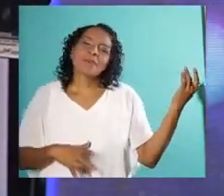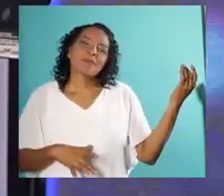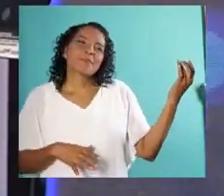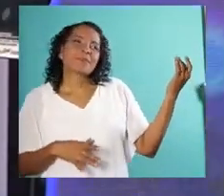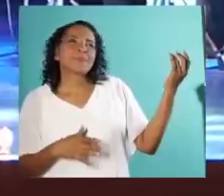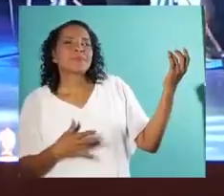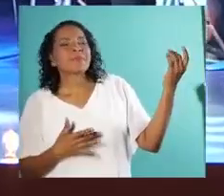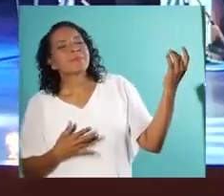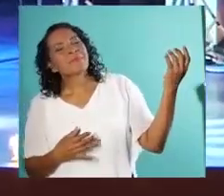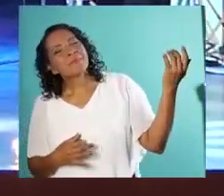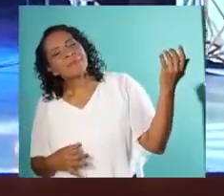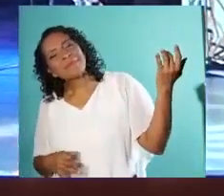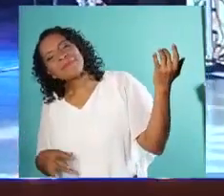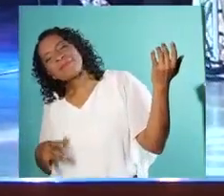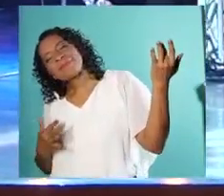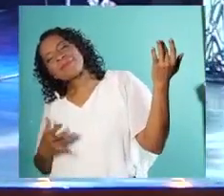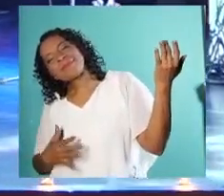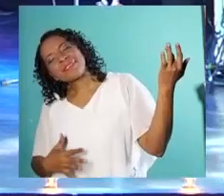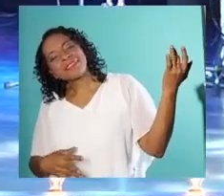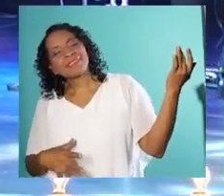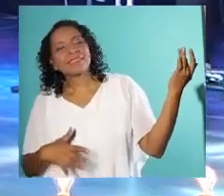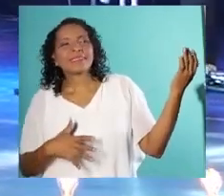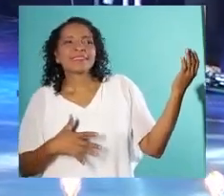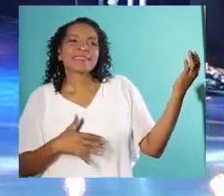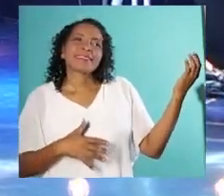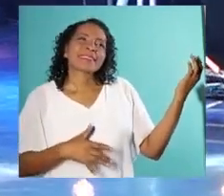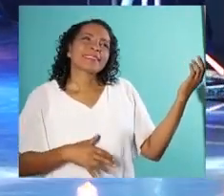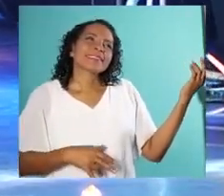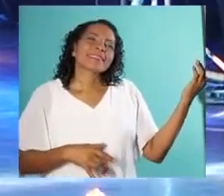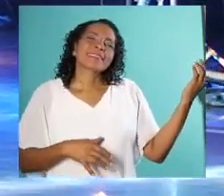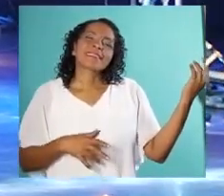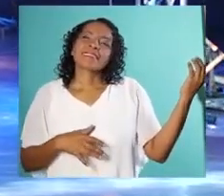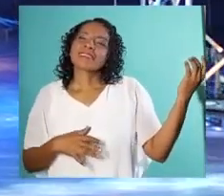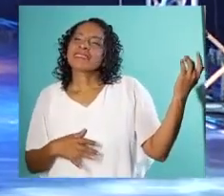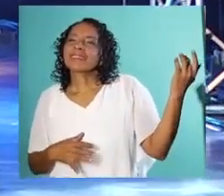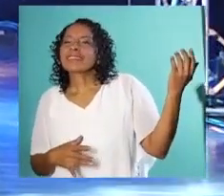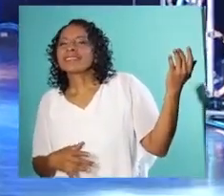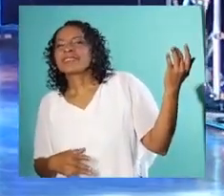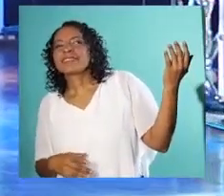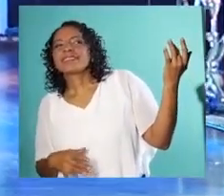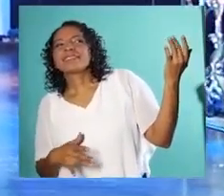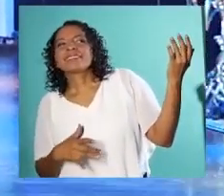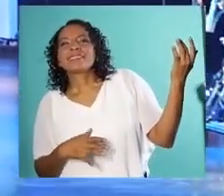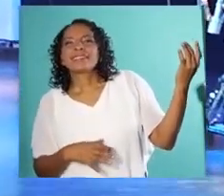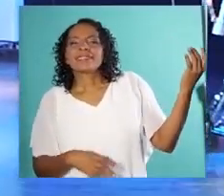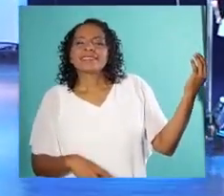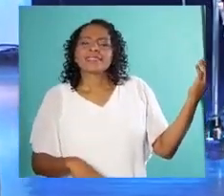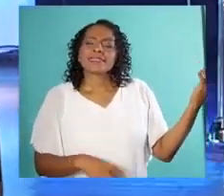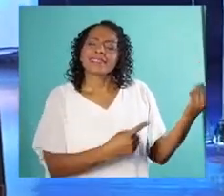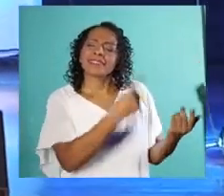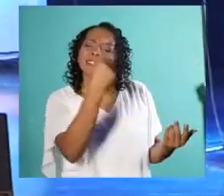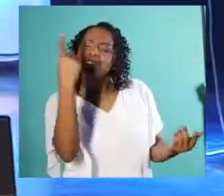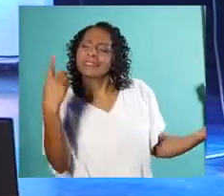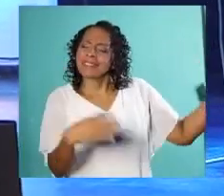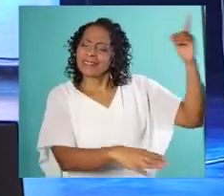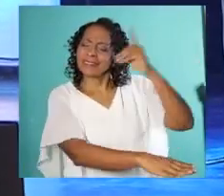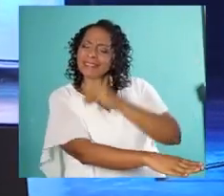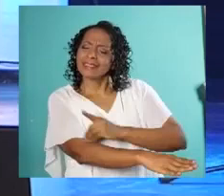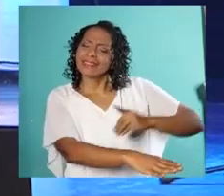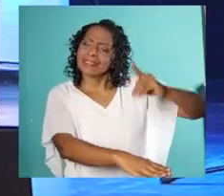C- tiene su afán.